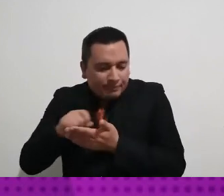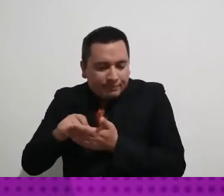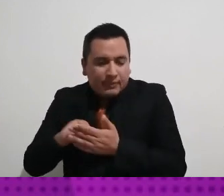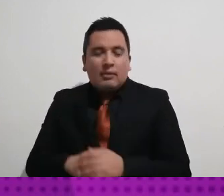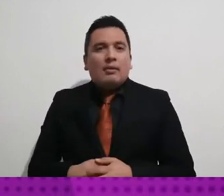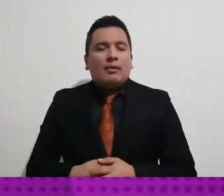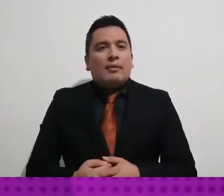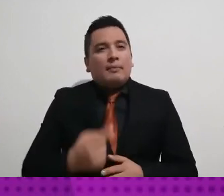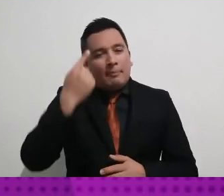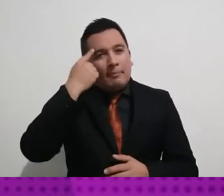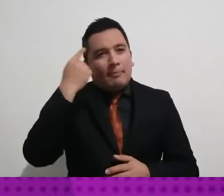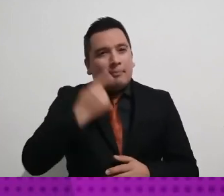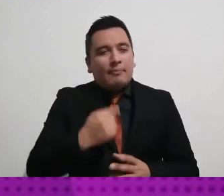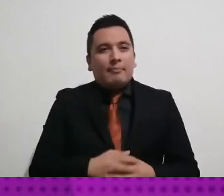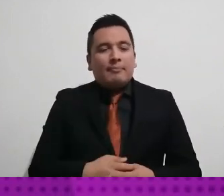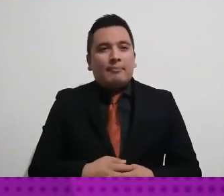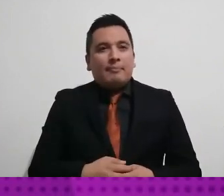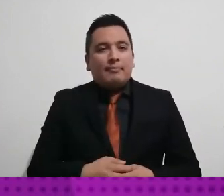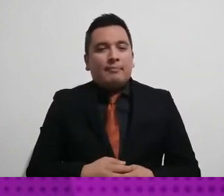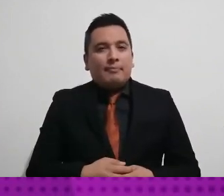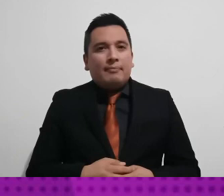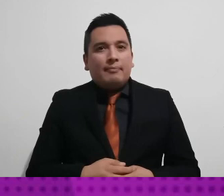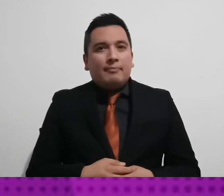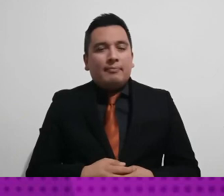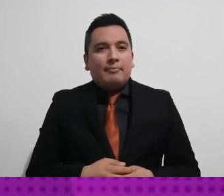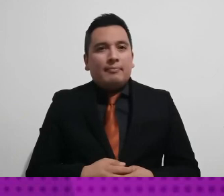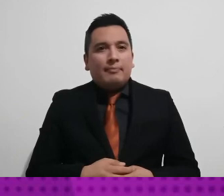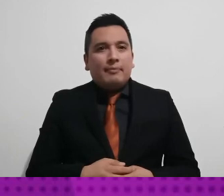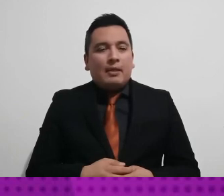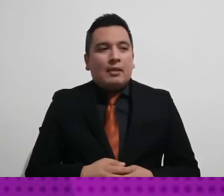resultados en base precisamente pues a las